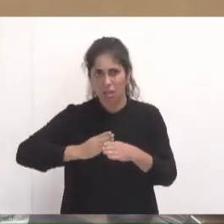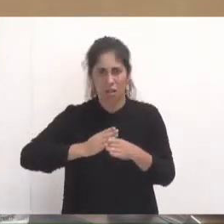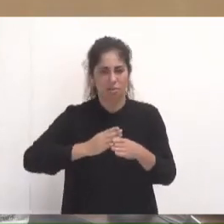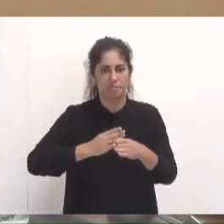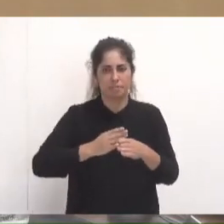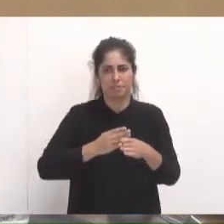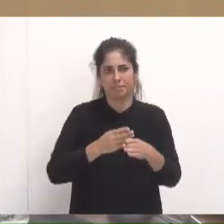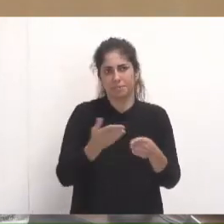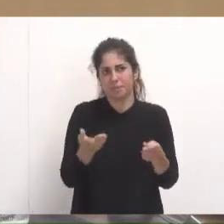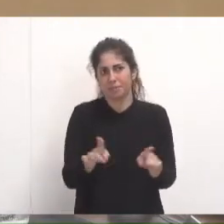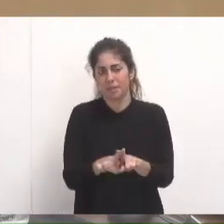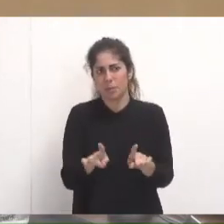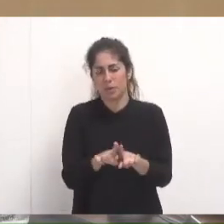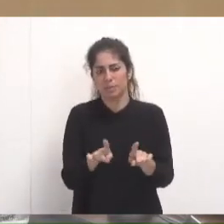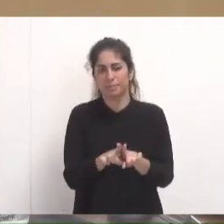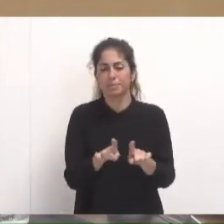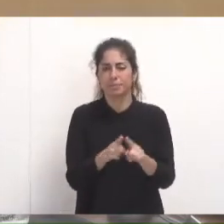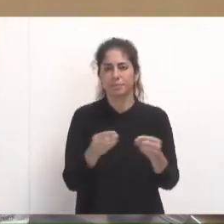alguna forma,